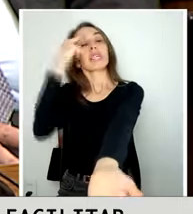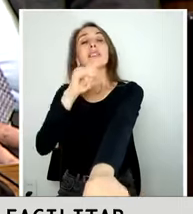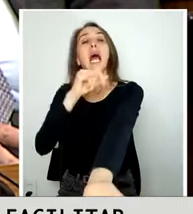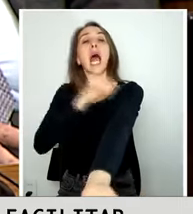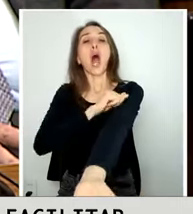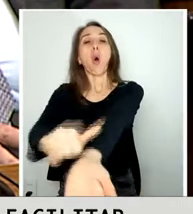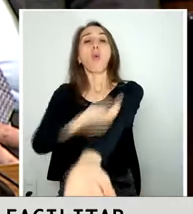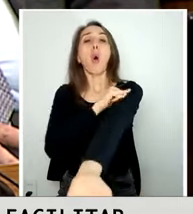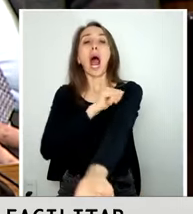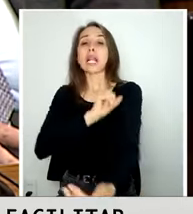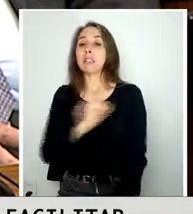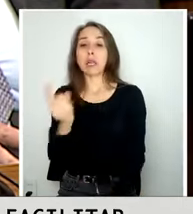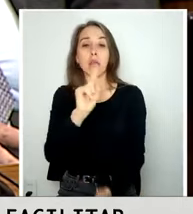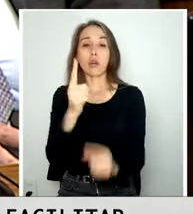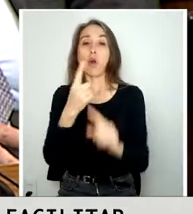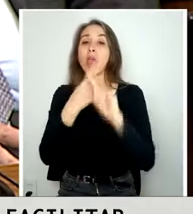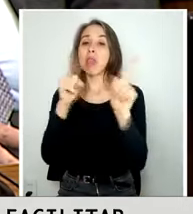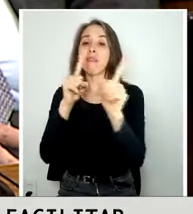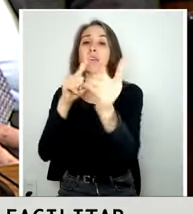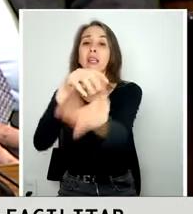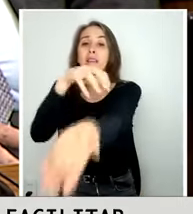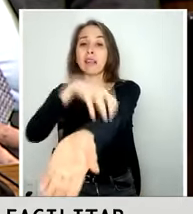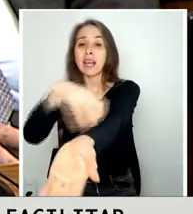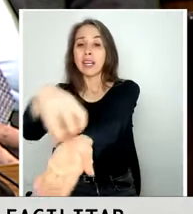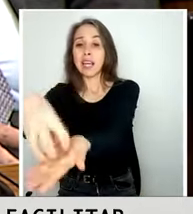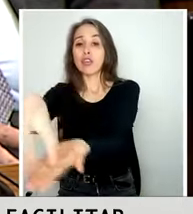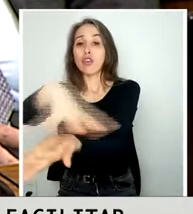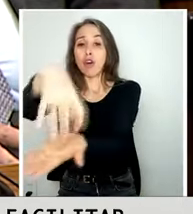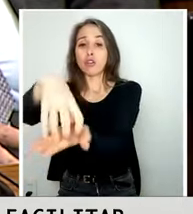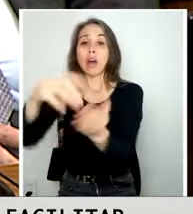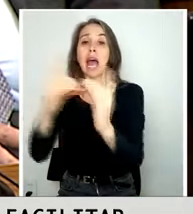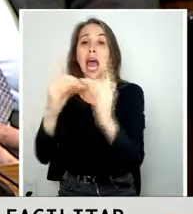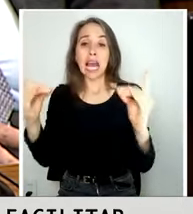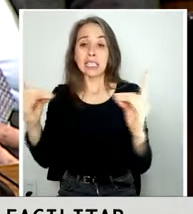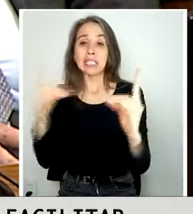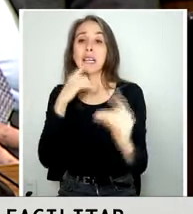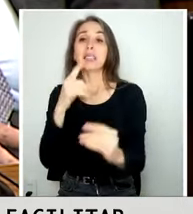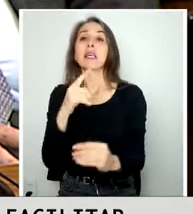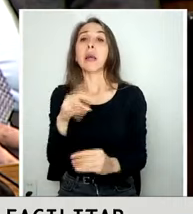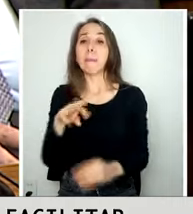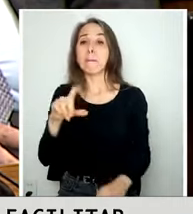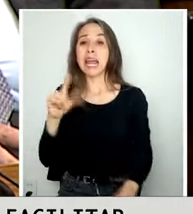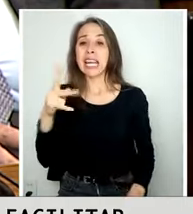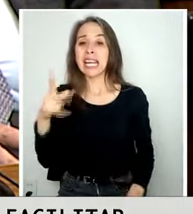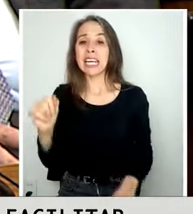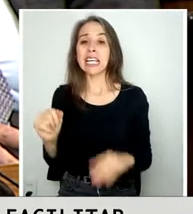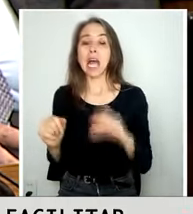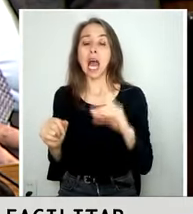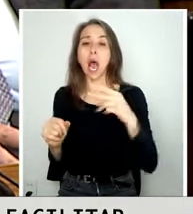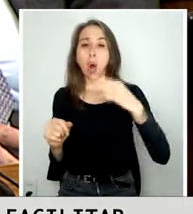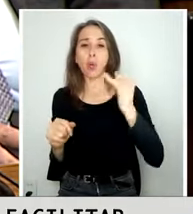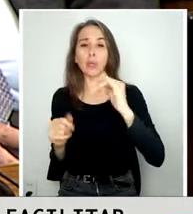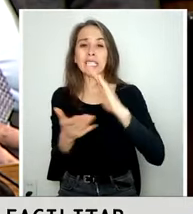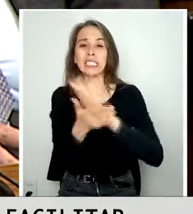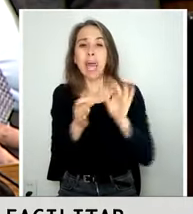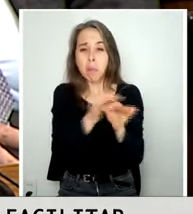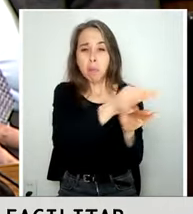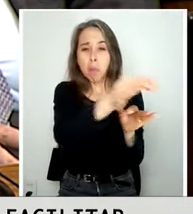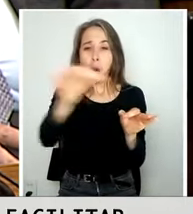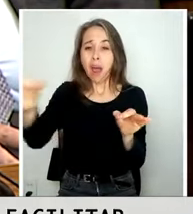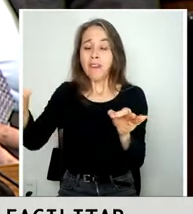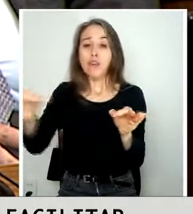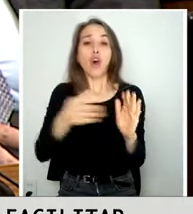regiones que tienen particularidades como la nuestra para qué le digo la situación en melinca en güicha donde prácticamente llueve todo el año